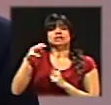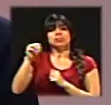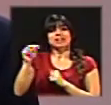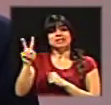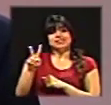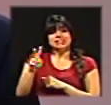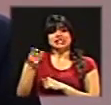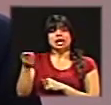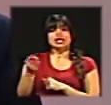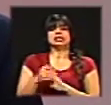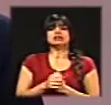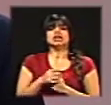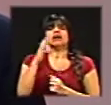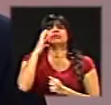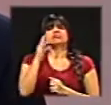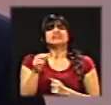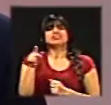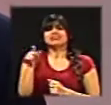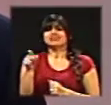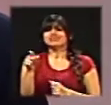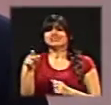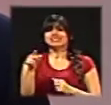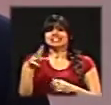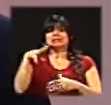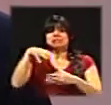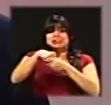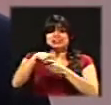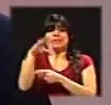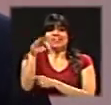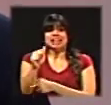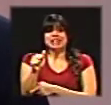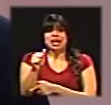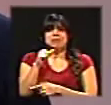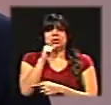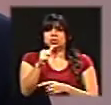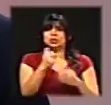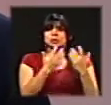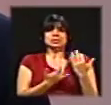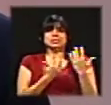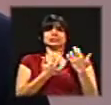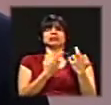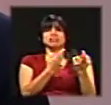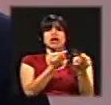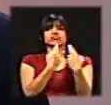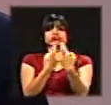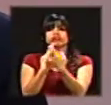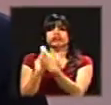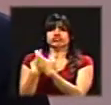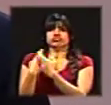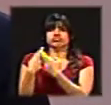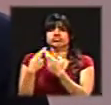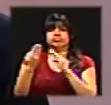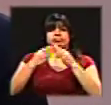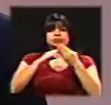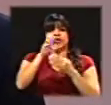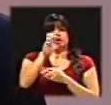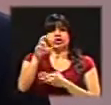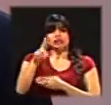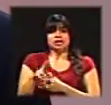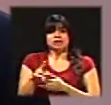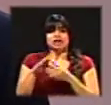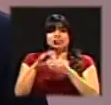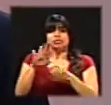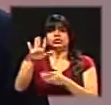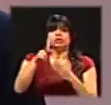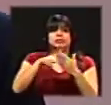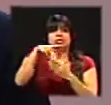Villalta, yo creo que ni siquiera dentro del mismo Frente Amplio se esperaban la respuesta de la ciudadanía costarricense con respecto a su